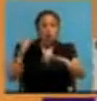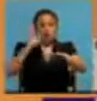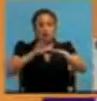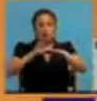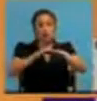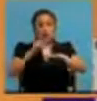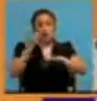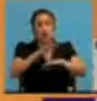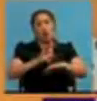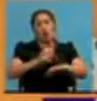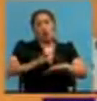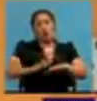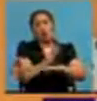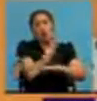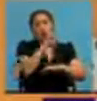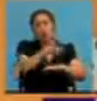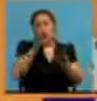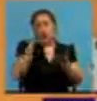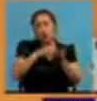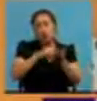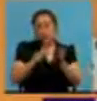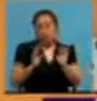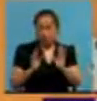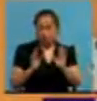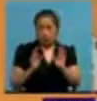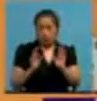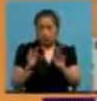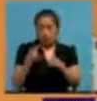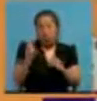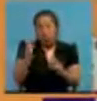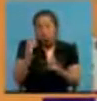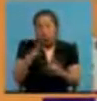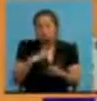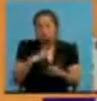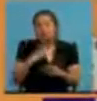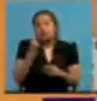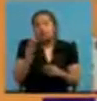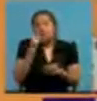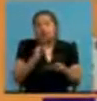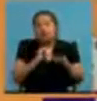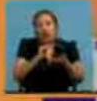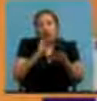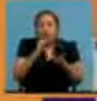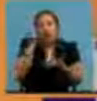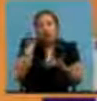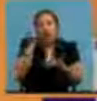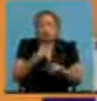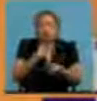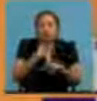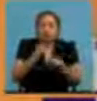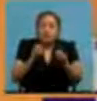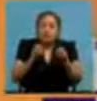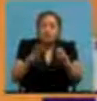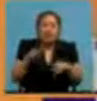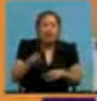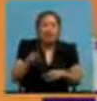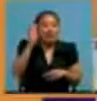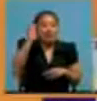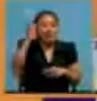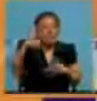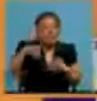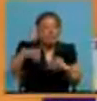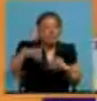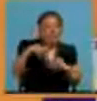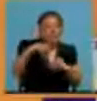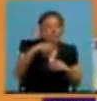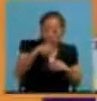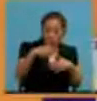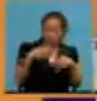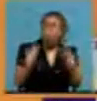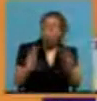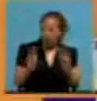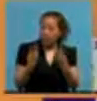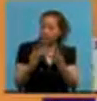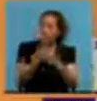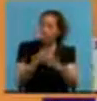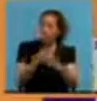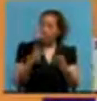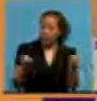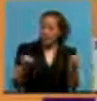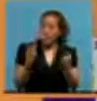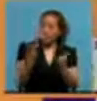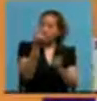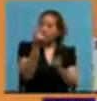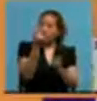a los empresarios jujeños porque no se animan a invertir o a iniciar una inversión sin saber si realmente van a recuperar